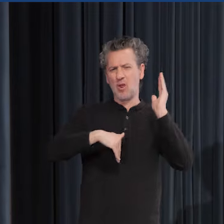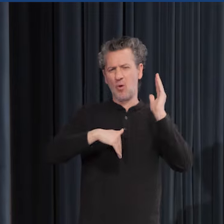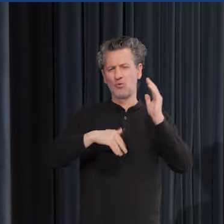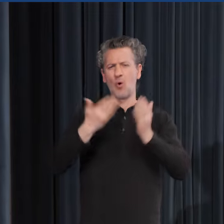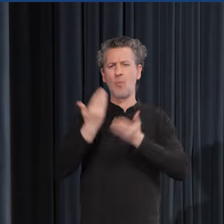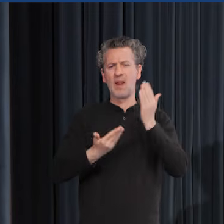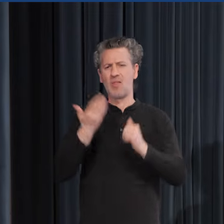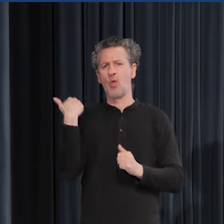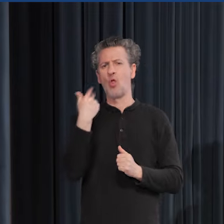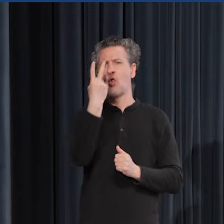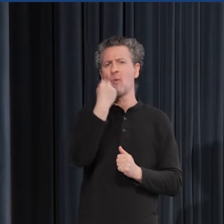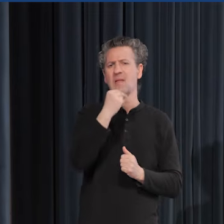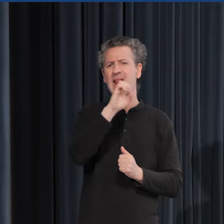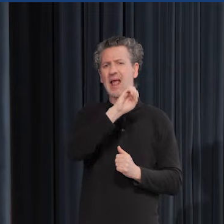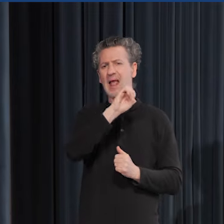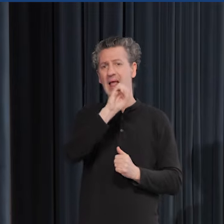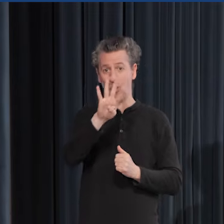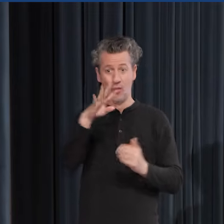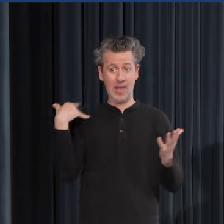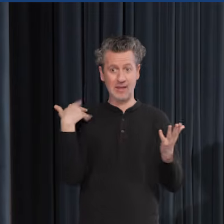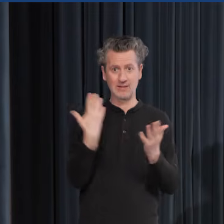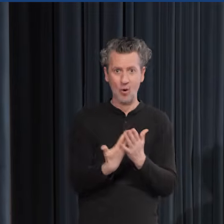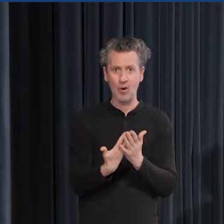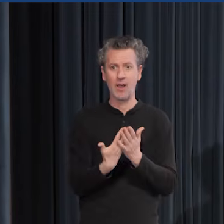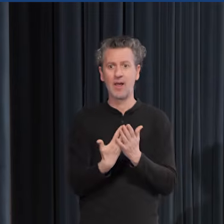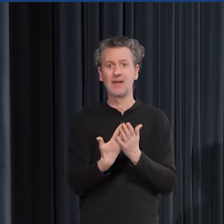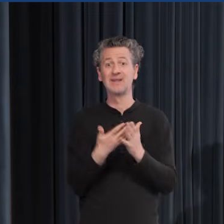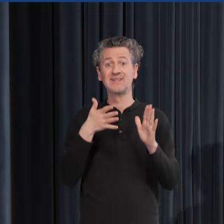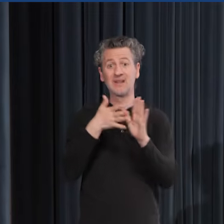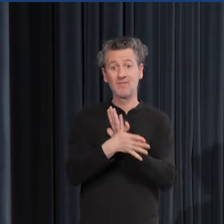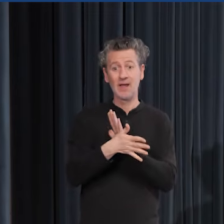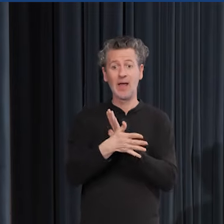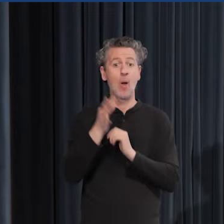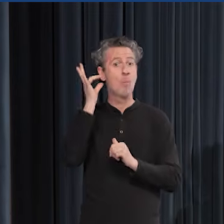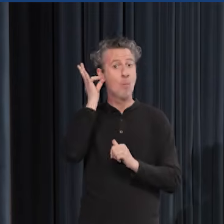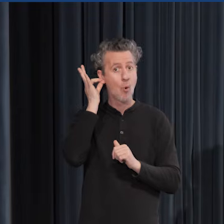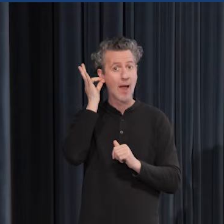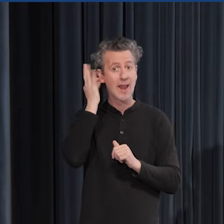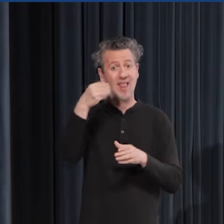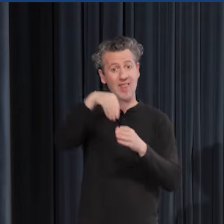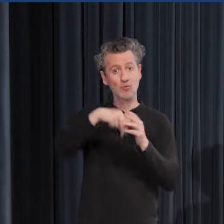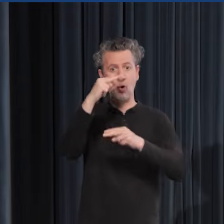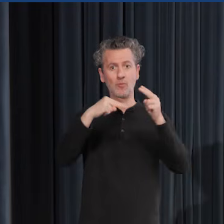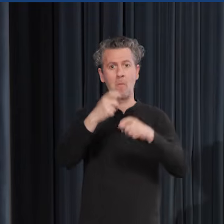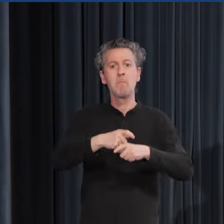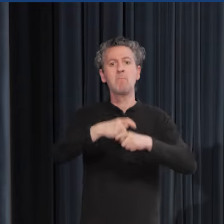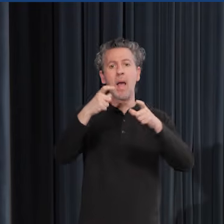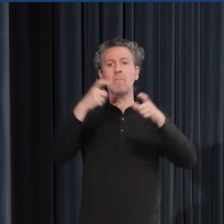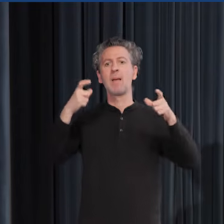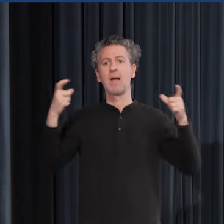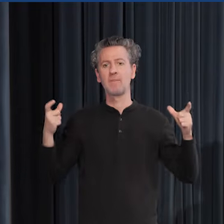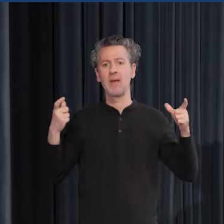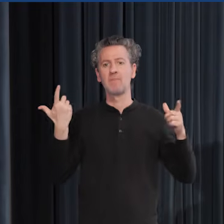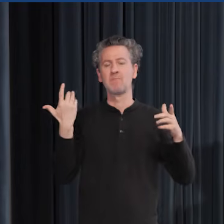2014, por lo que el número de mujeres en el sector está aumentando en los últimos años. Aún así, siguen sin estar equiparadas